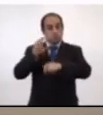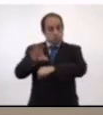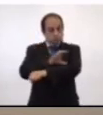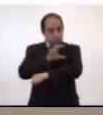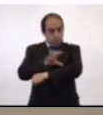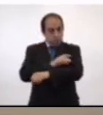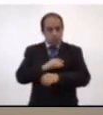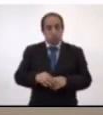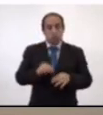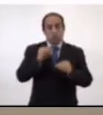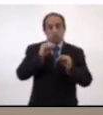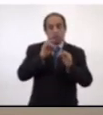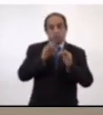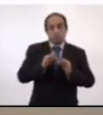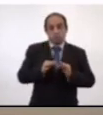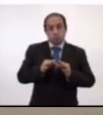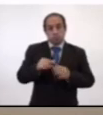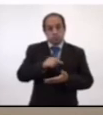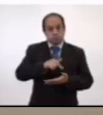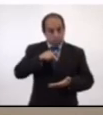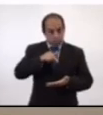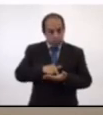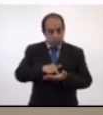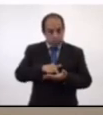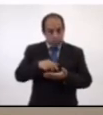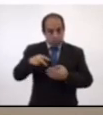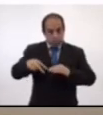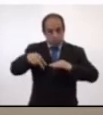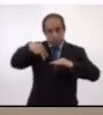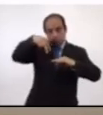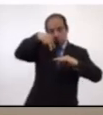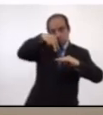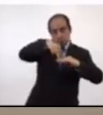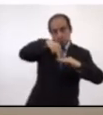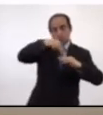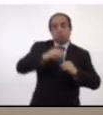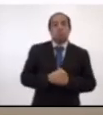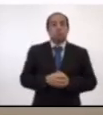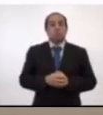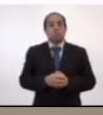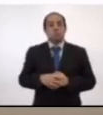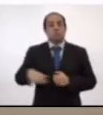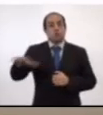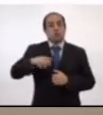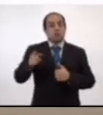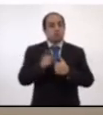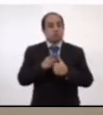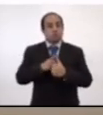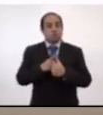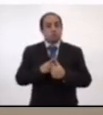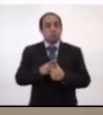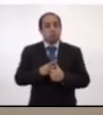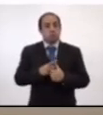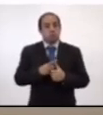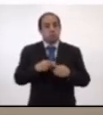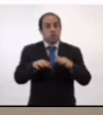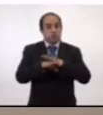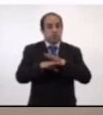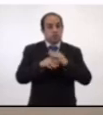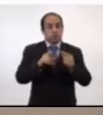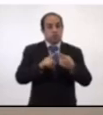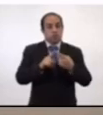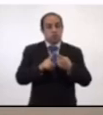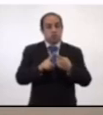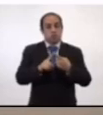eléctricos. Se colocaron en los lugares de ascenso, sobre todo donde son las principales, digamos, transferencias, que una es en